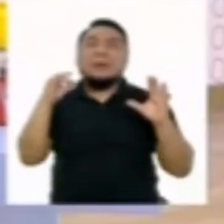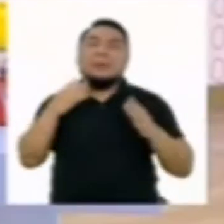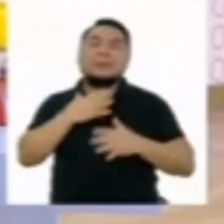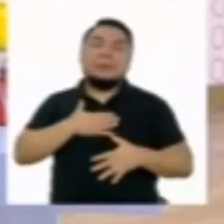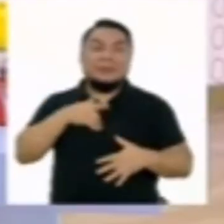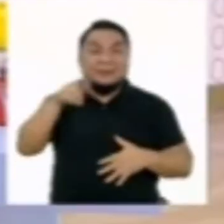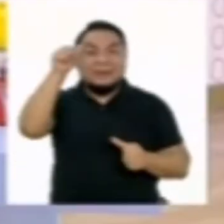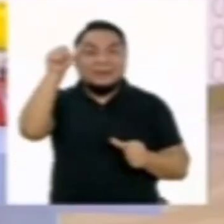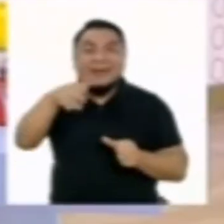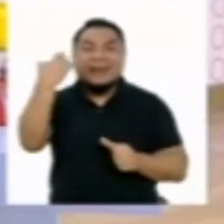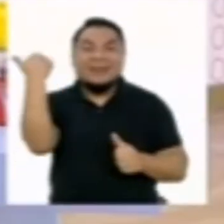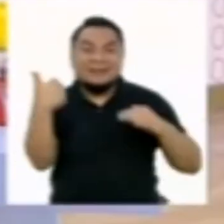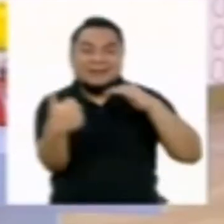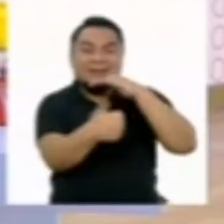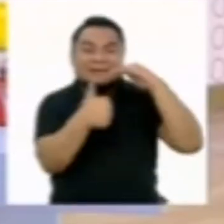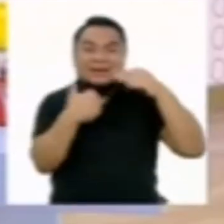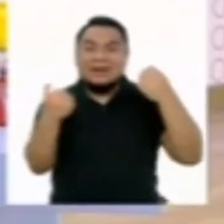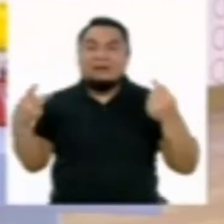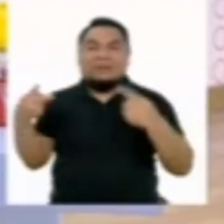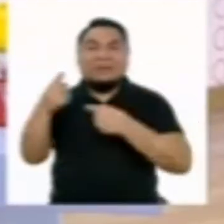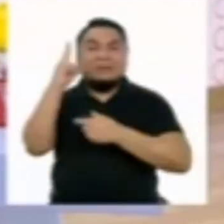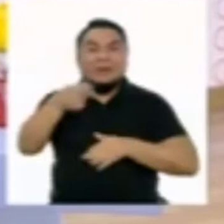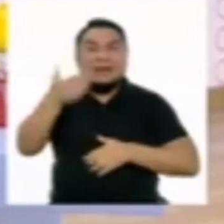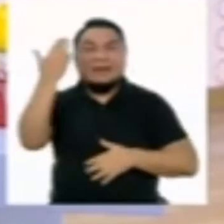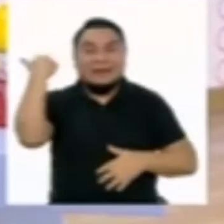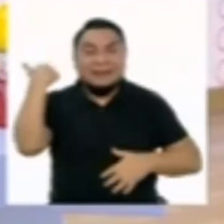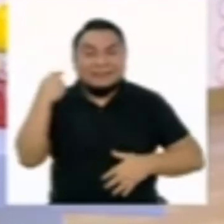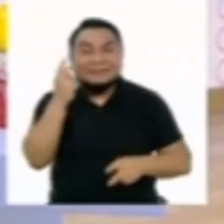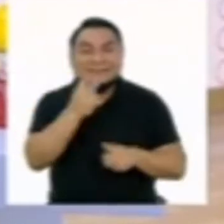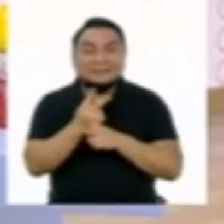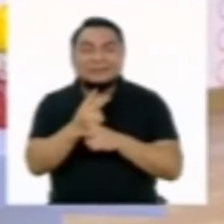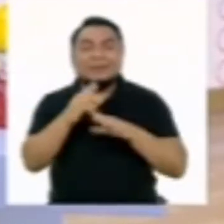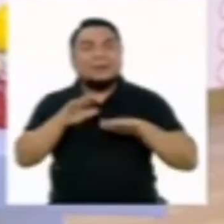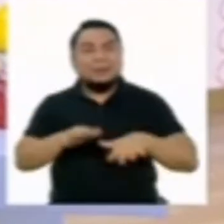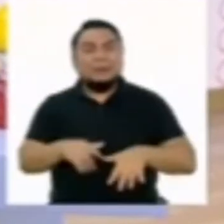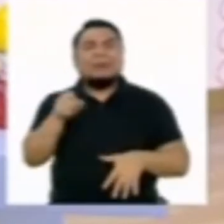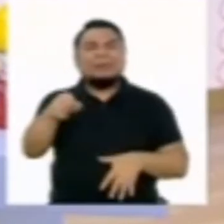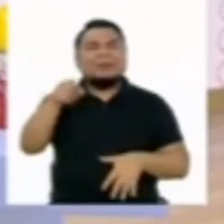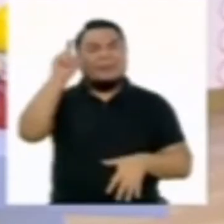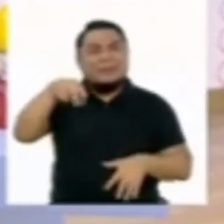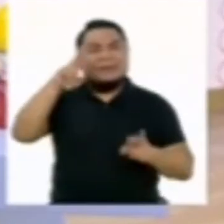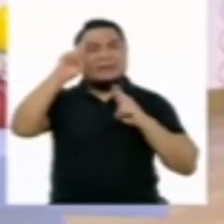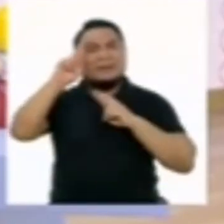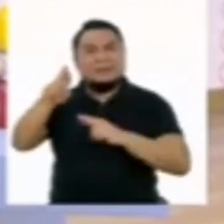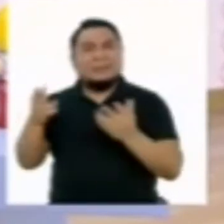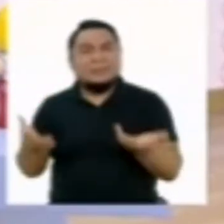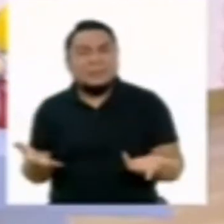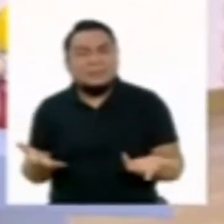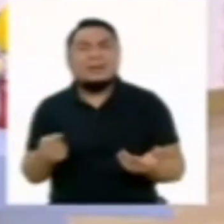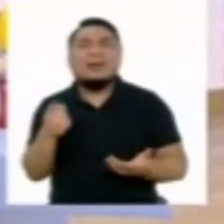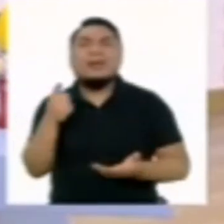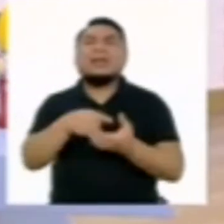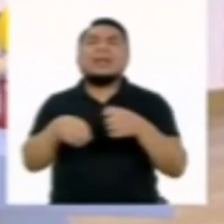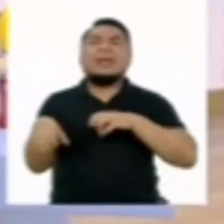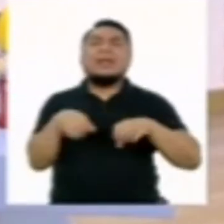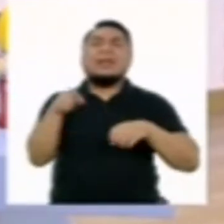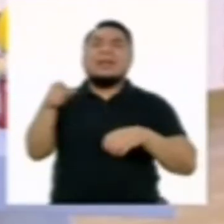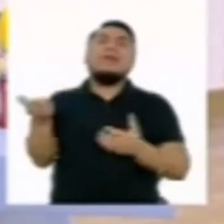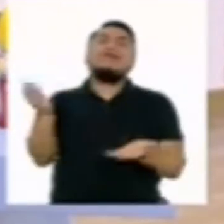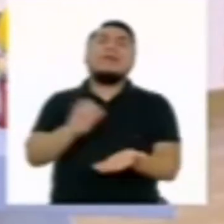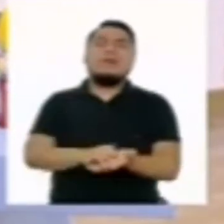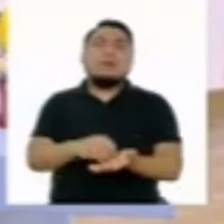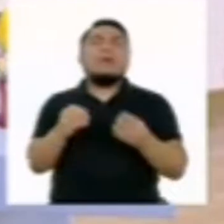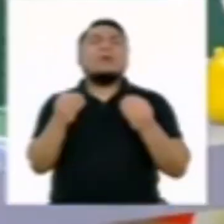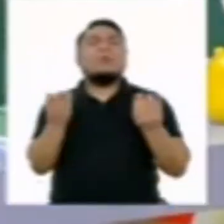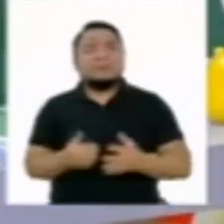lo agradables que pueden ser nuestros espacios públicos si los cuidamos y los respetamos? ¿Qué podemos hacer para que eso vuelva a